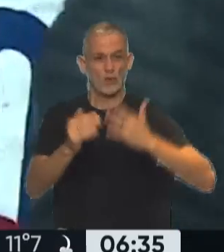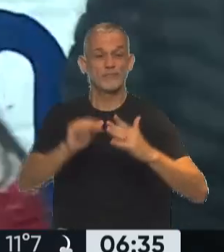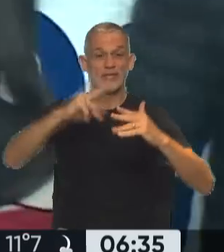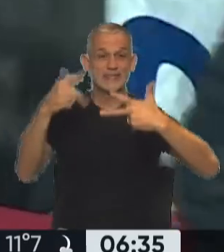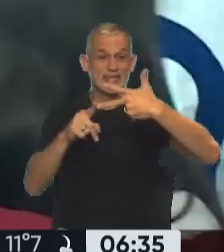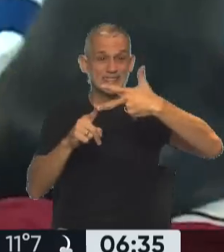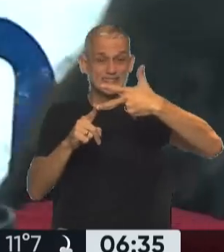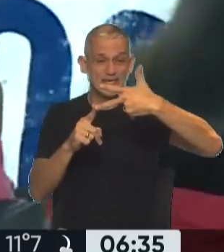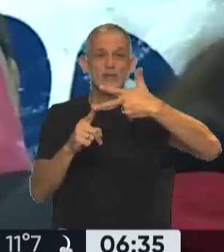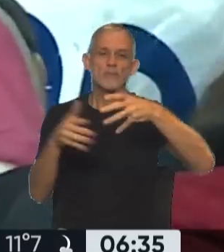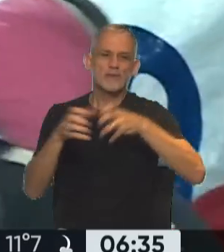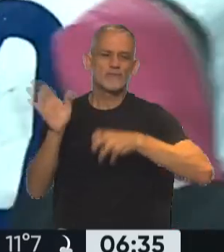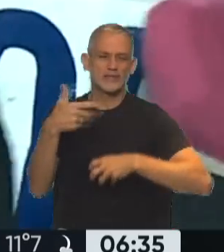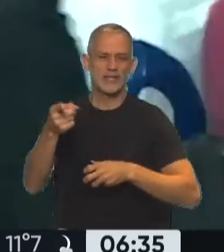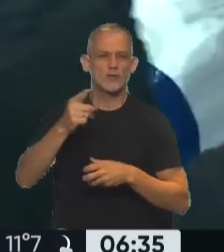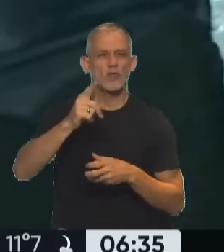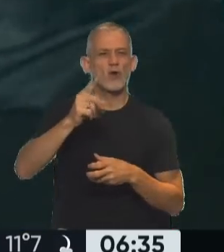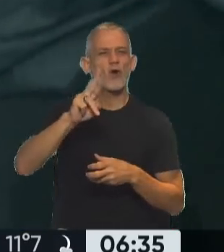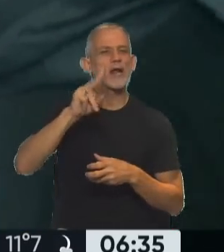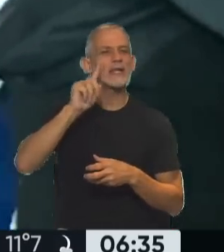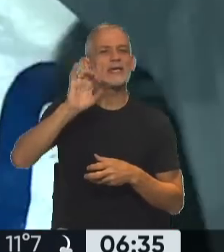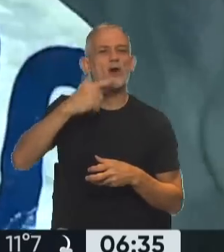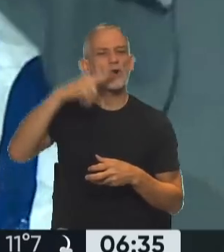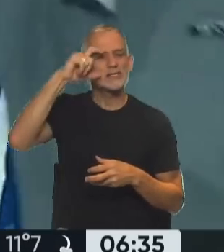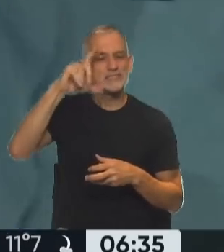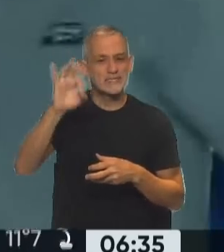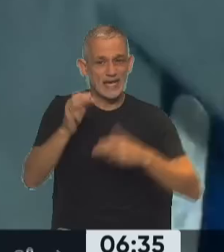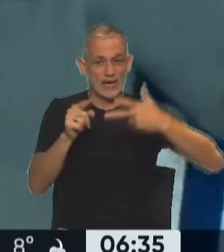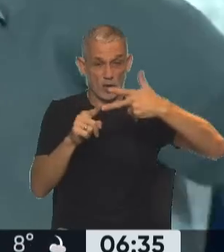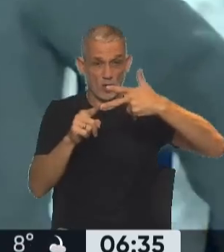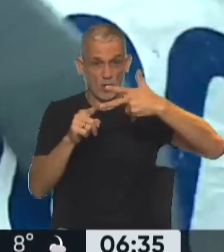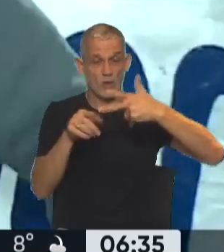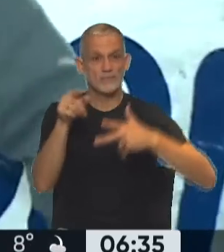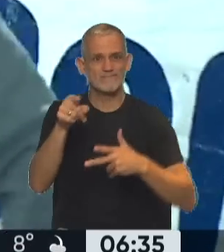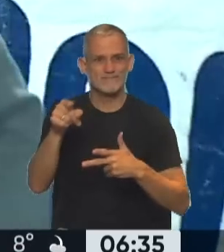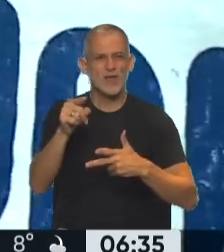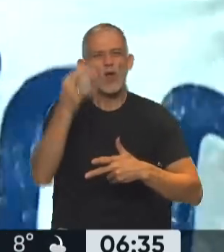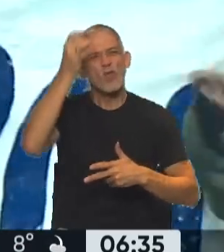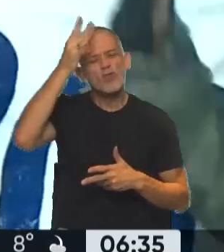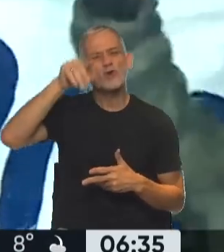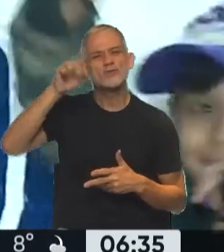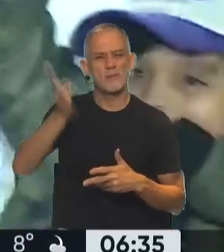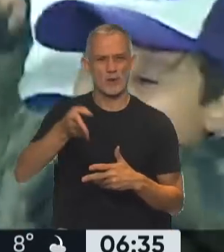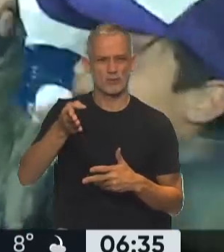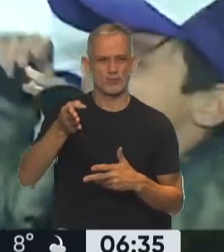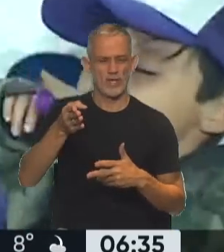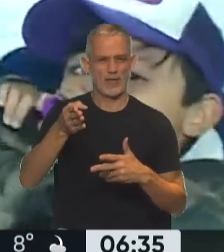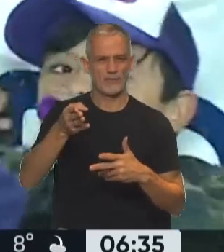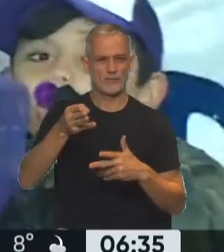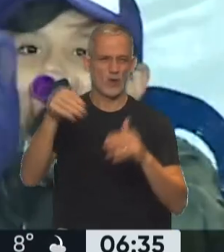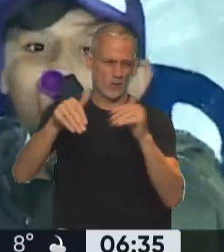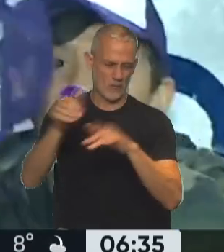tercera fuerza se trata de Ramón Ríoseco, del Frente de Todos, que obtuvo el 12% de